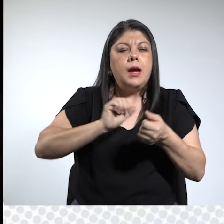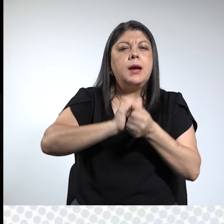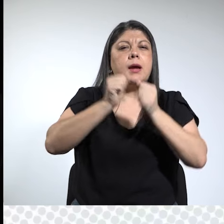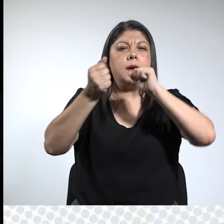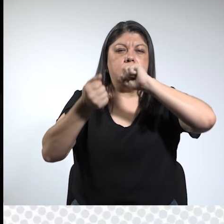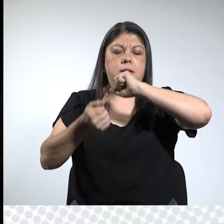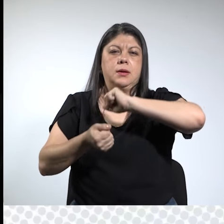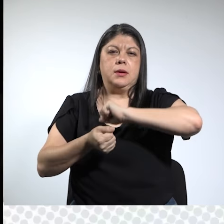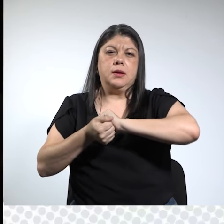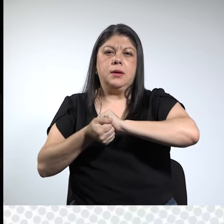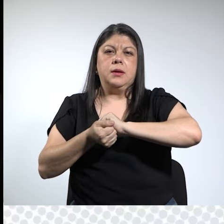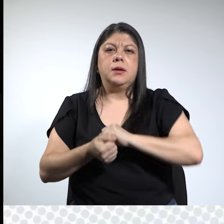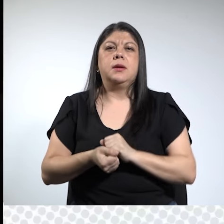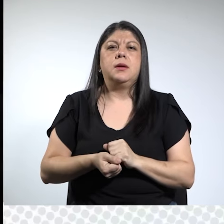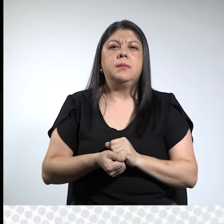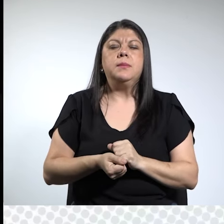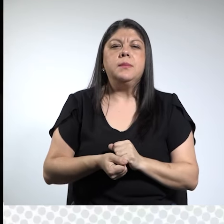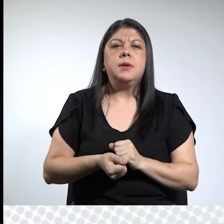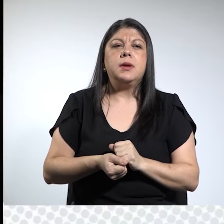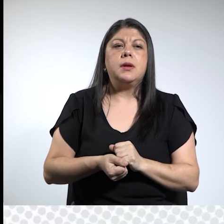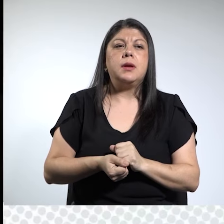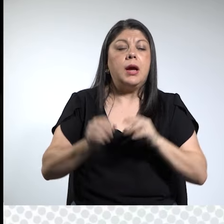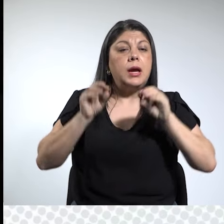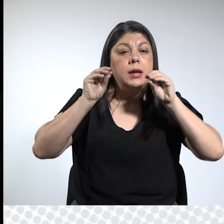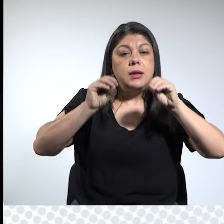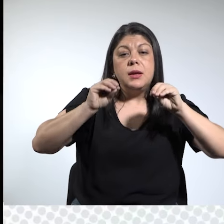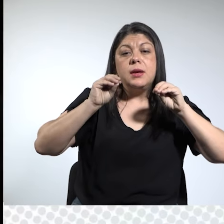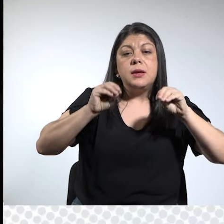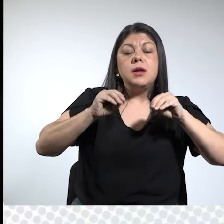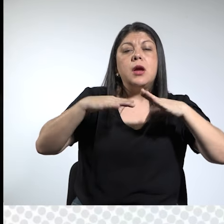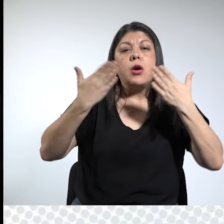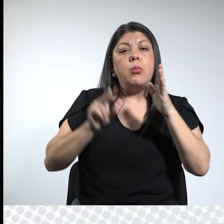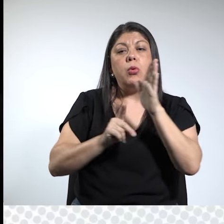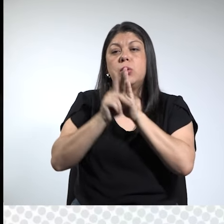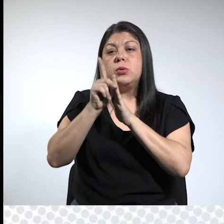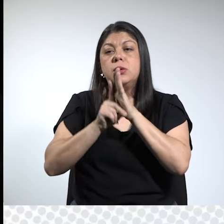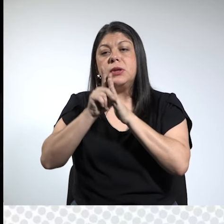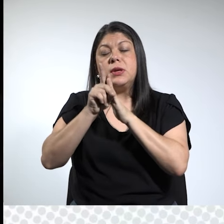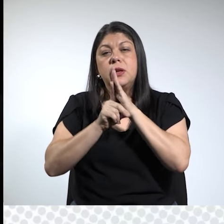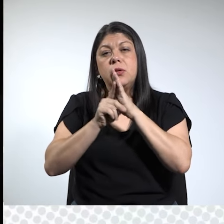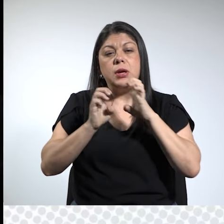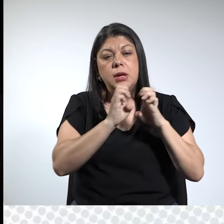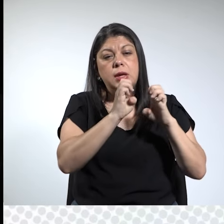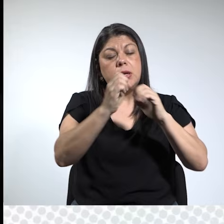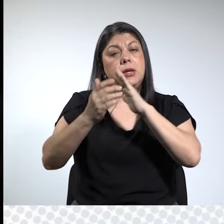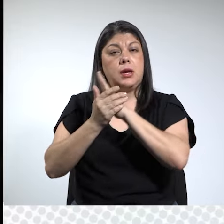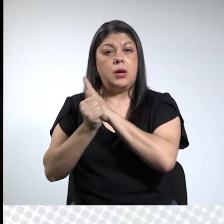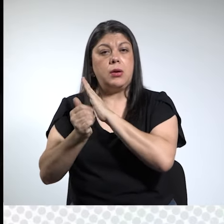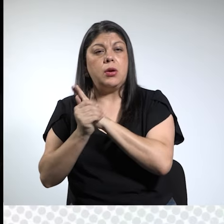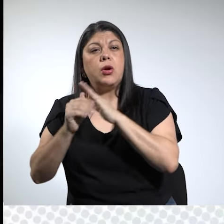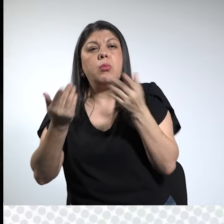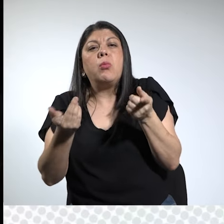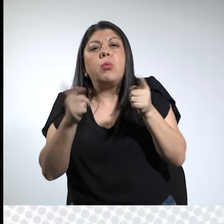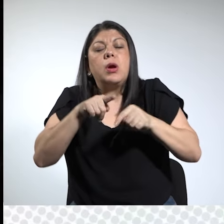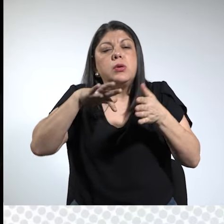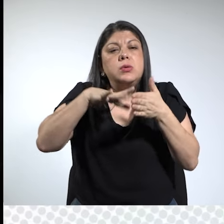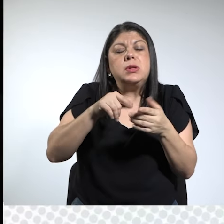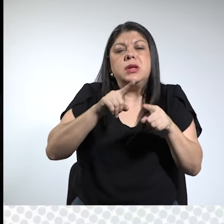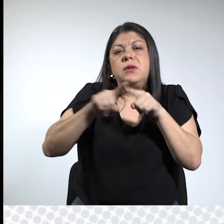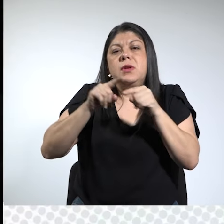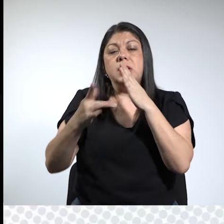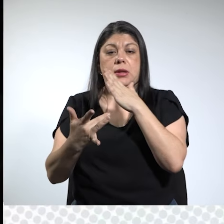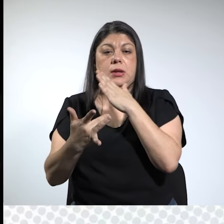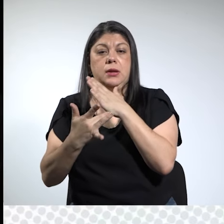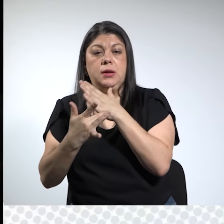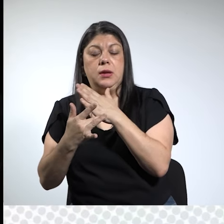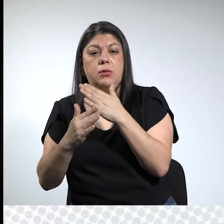evoluciona a que se les enseña cómo desarrollar destrezas y habilidades mediante casos de estudio y otras técnicas